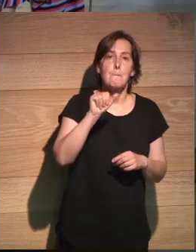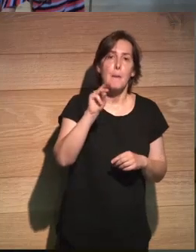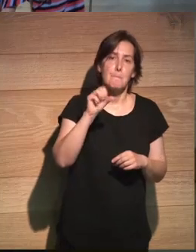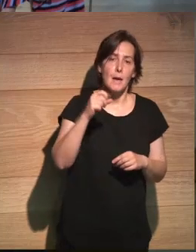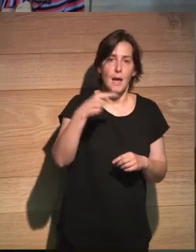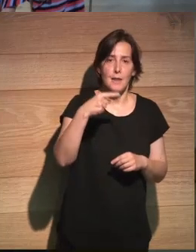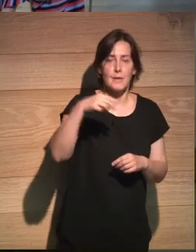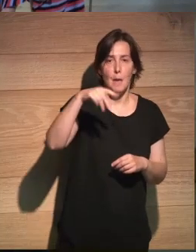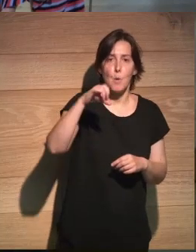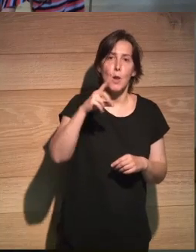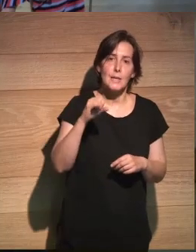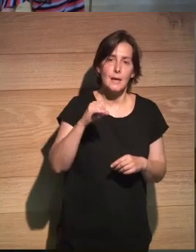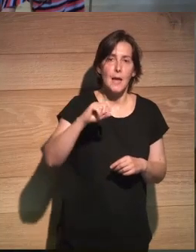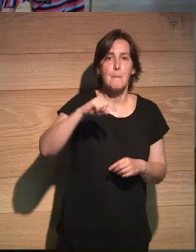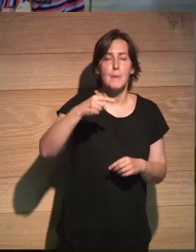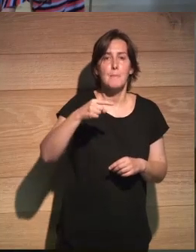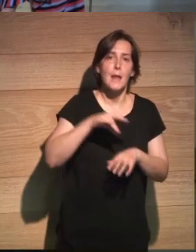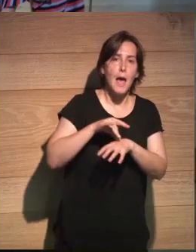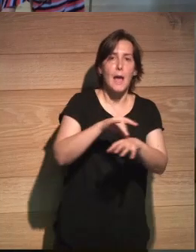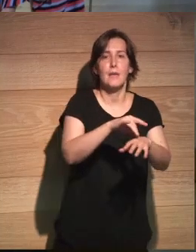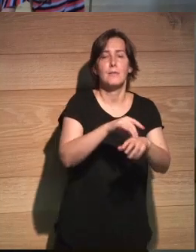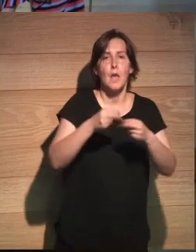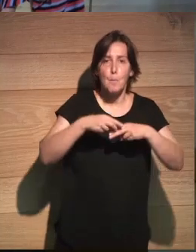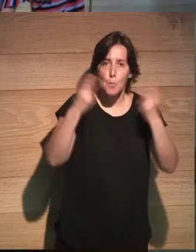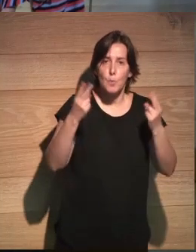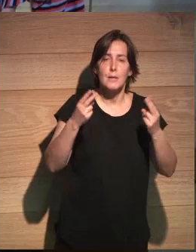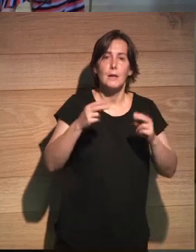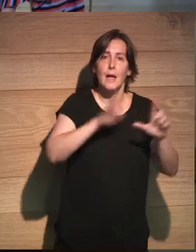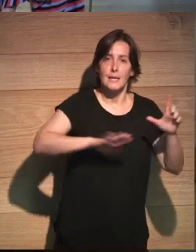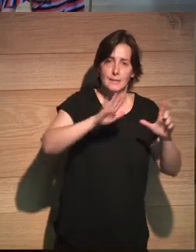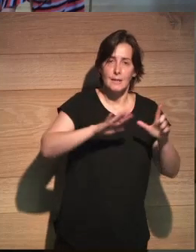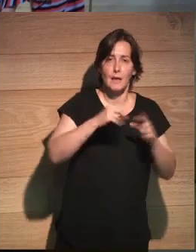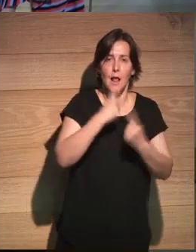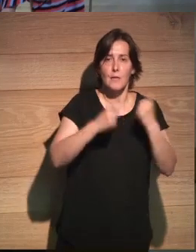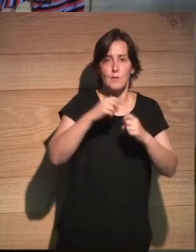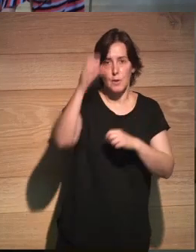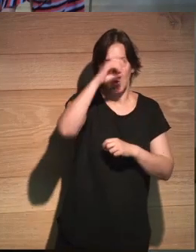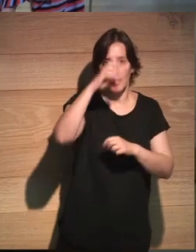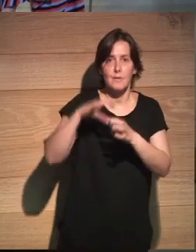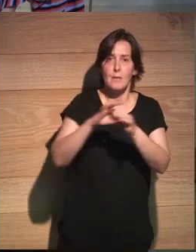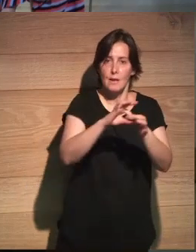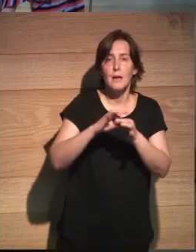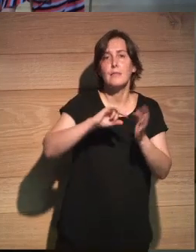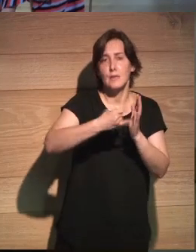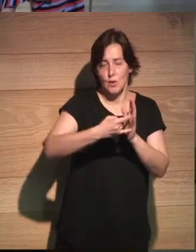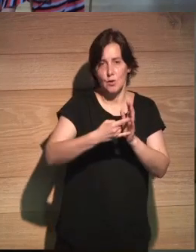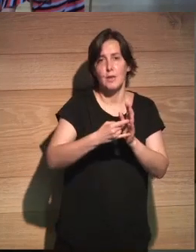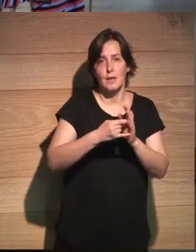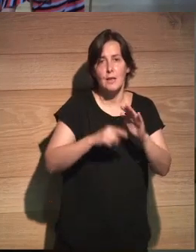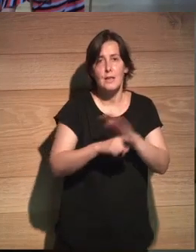Molina, de SINC, primera agencia pública de ámbito estatal especializada en información sobre ciencia, tecnología e innovación en